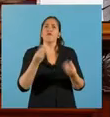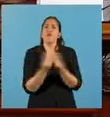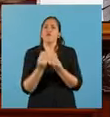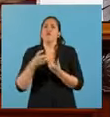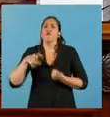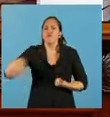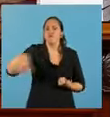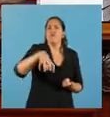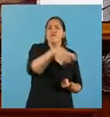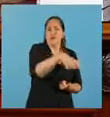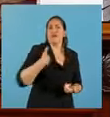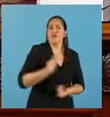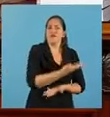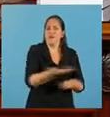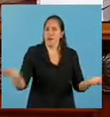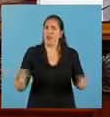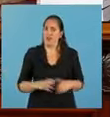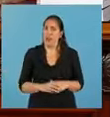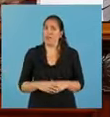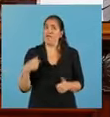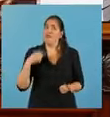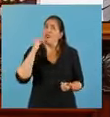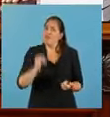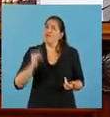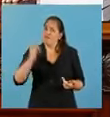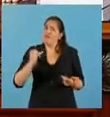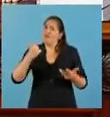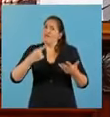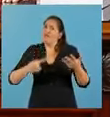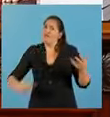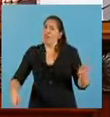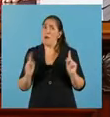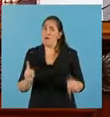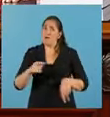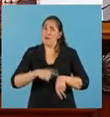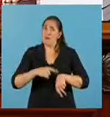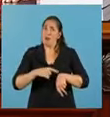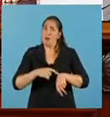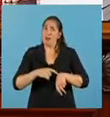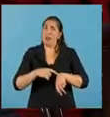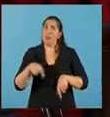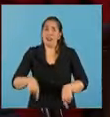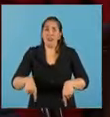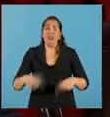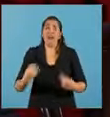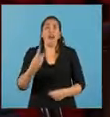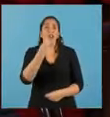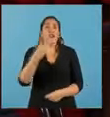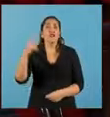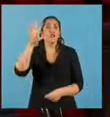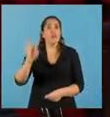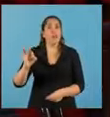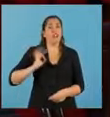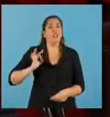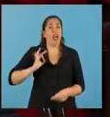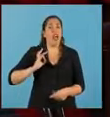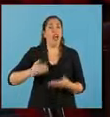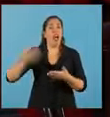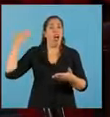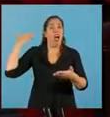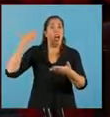sociedad. Todo esto de lo que hoy hablamos está ocurriendo en el mismo momento en el que se cumplen 250 años